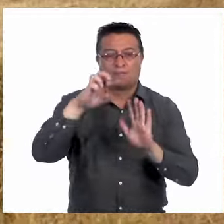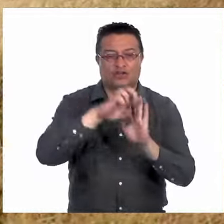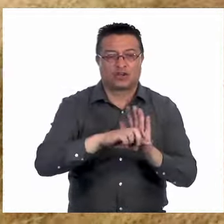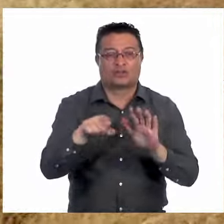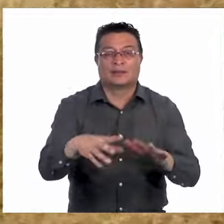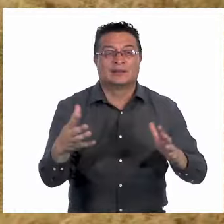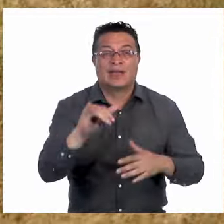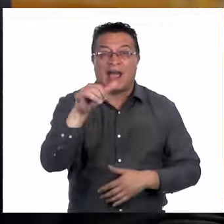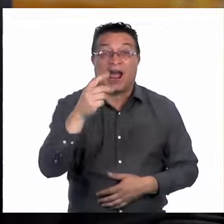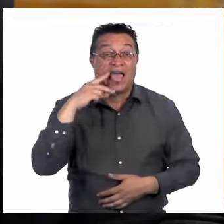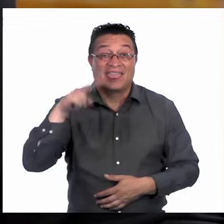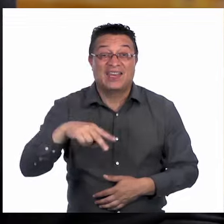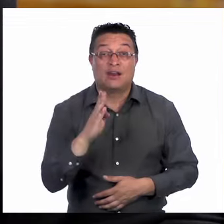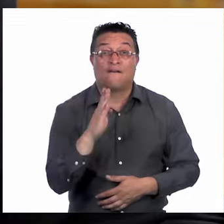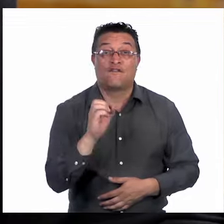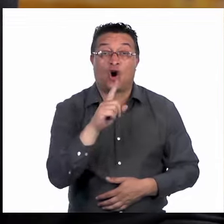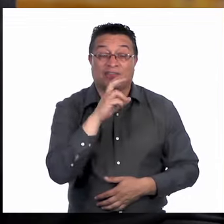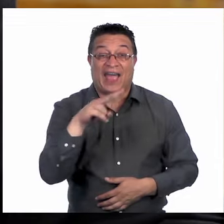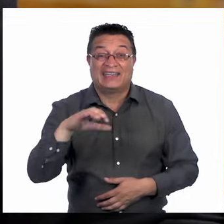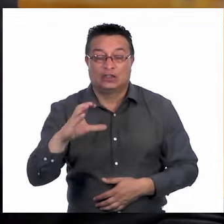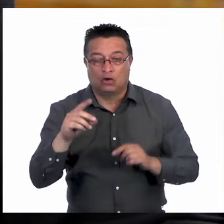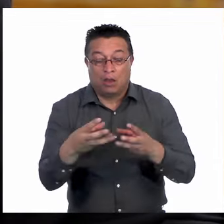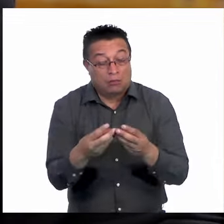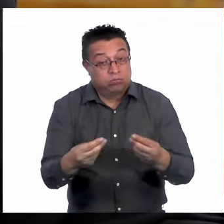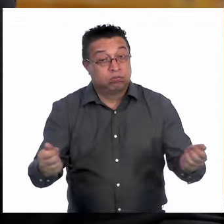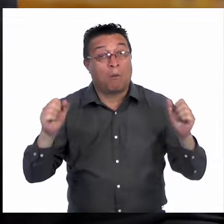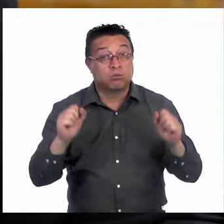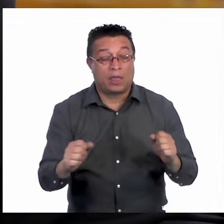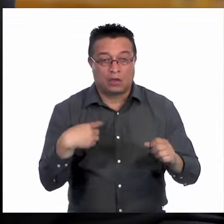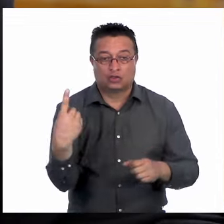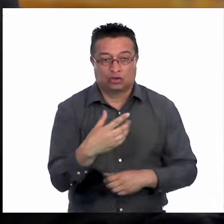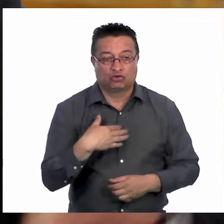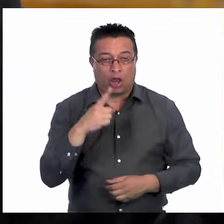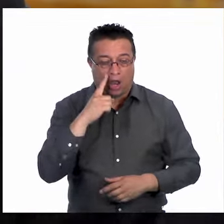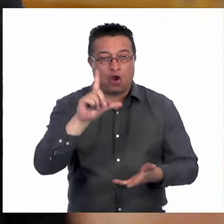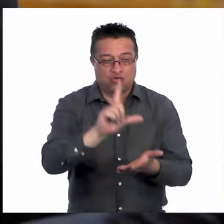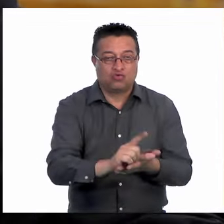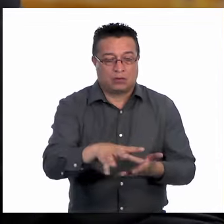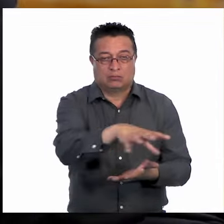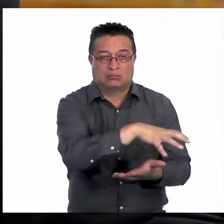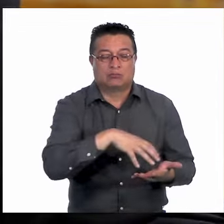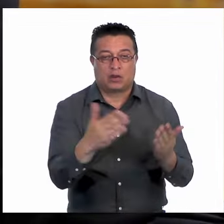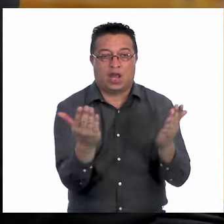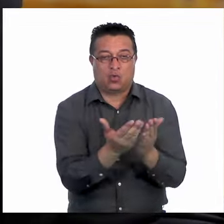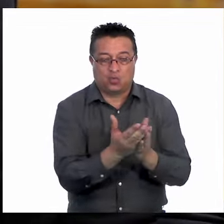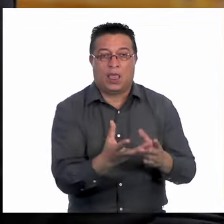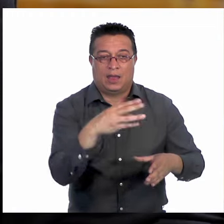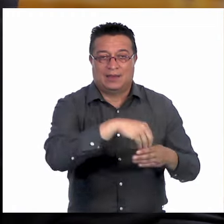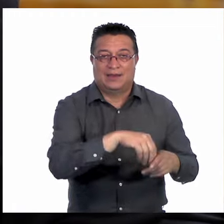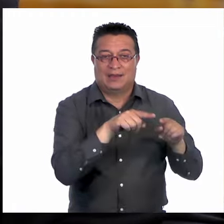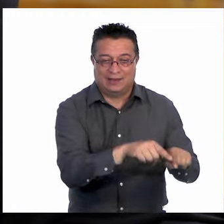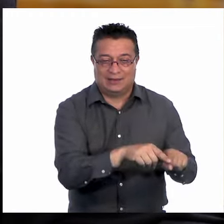proyecto. Bueno, se trataba de un jardín botánico que eran plantas que estaban en peligro de extinción en la región. Y nosotros las teníamos en un espacio en nuestra anterior